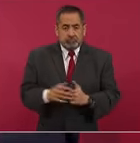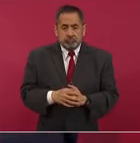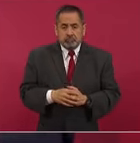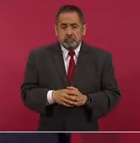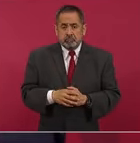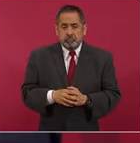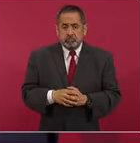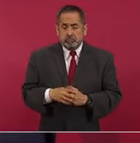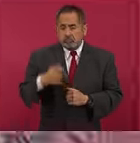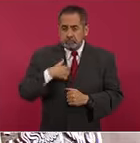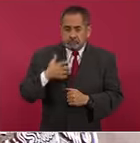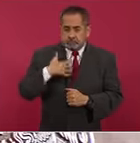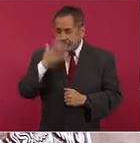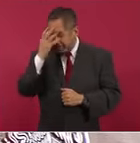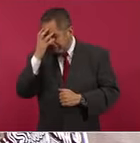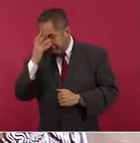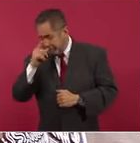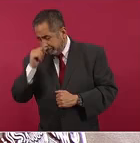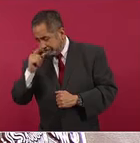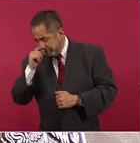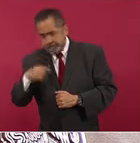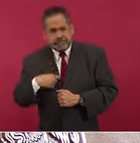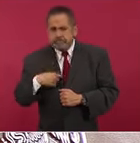qué avergonzarme.